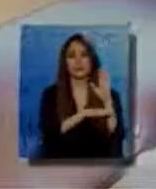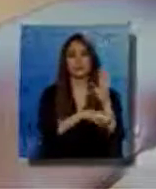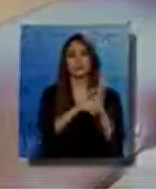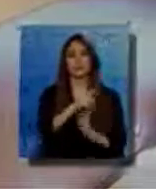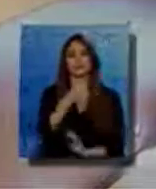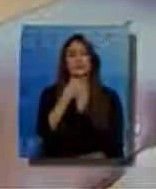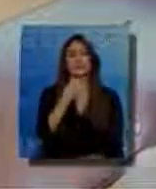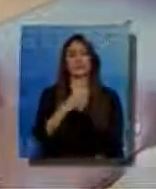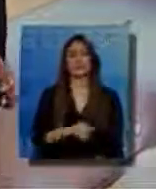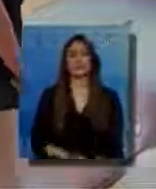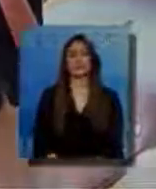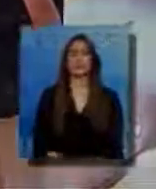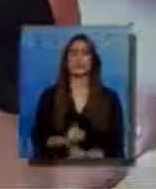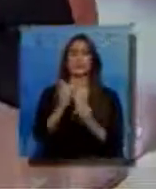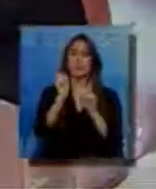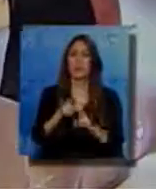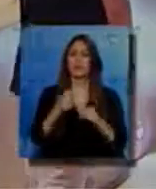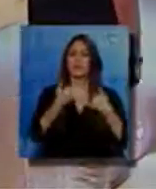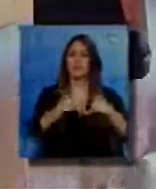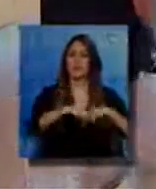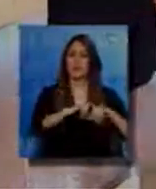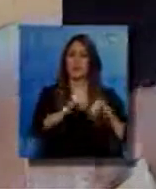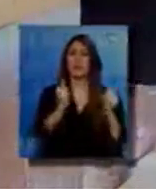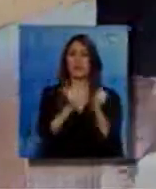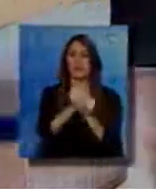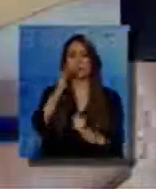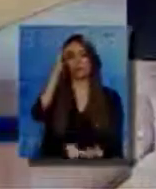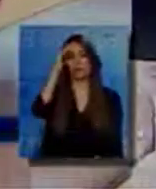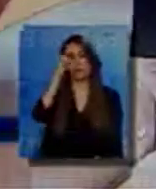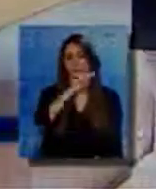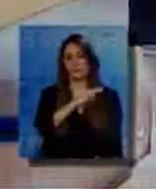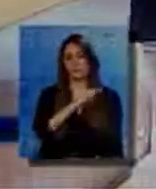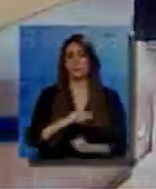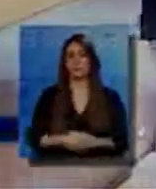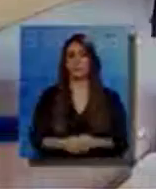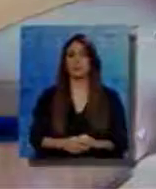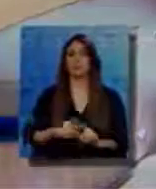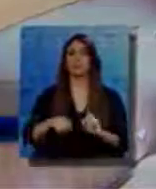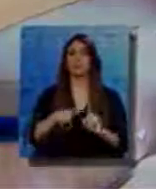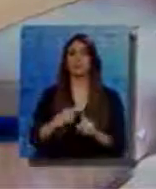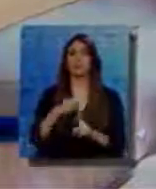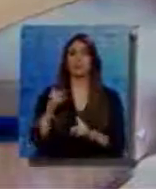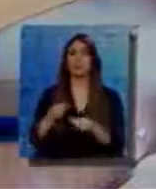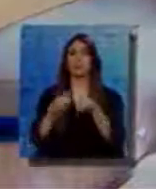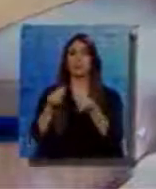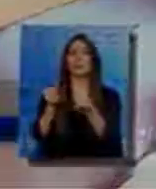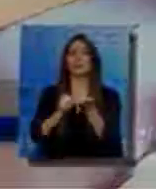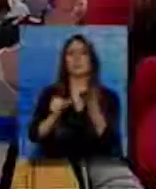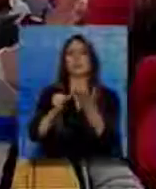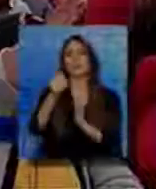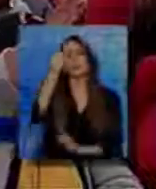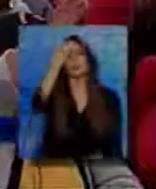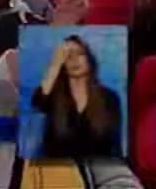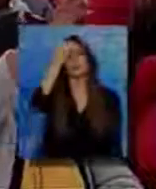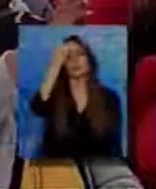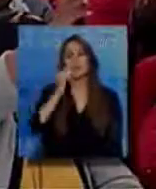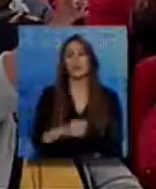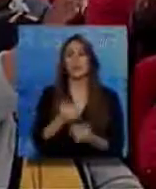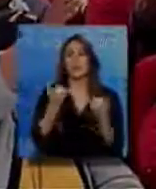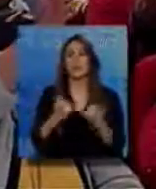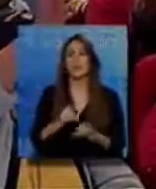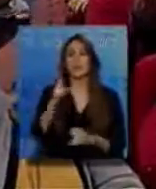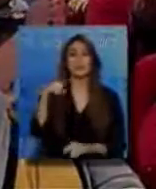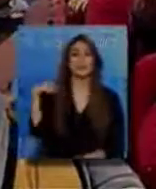que debían de permanecer con las Fuerzas Armadas y aquellos que podían ser entregados al Ministerio de Educación. A nivel nacional